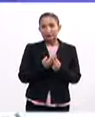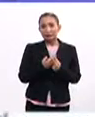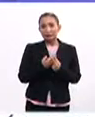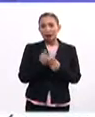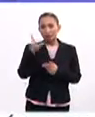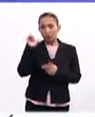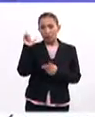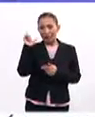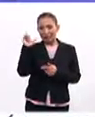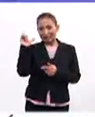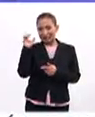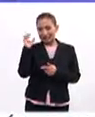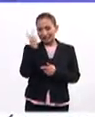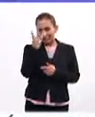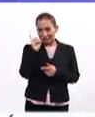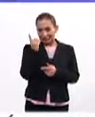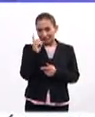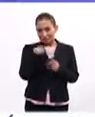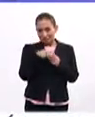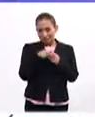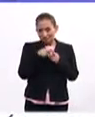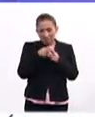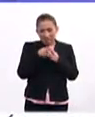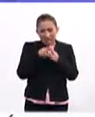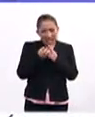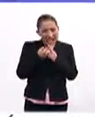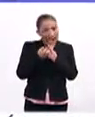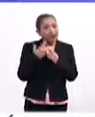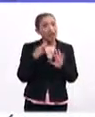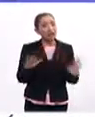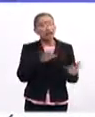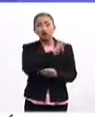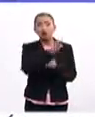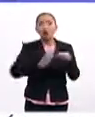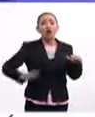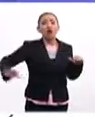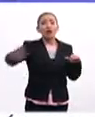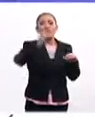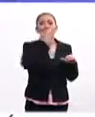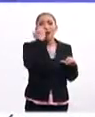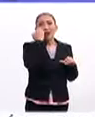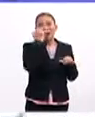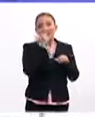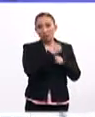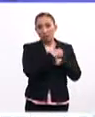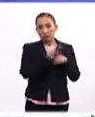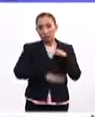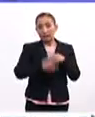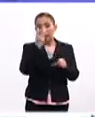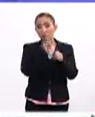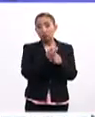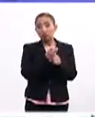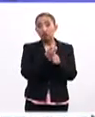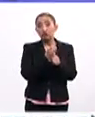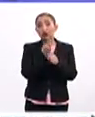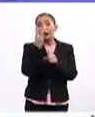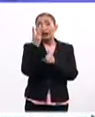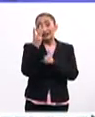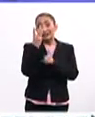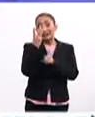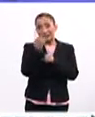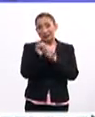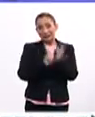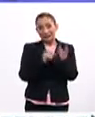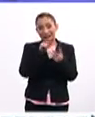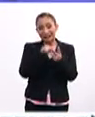día lunes 3 de diciembre. Inició ya en todas las escuelas de educación básica el segundo trimestre del ciclo